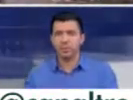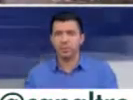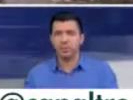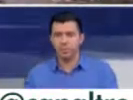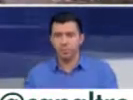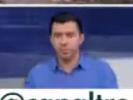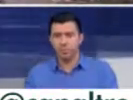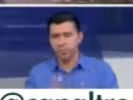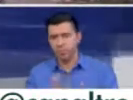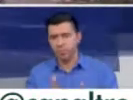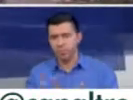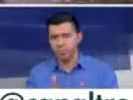Cabrera para Oriente noticias